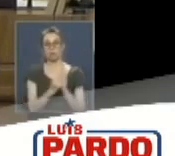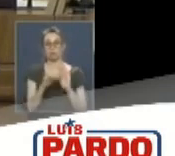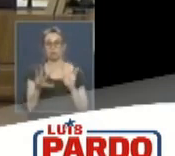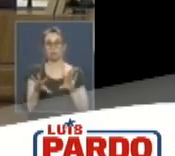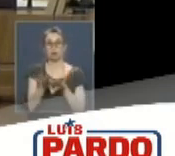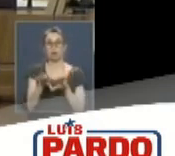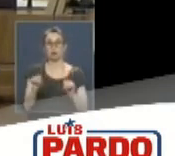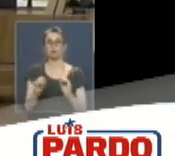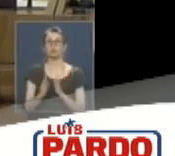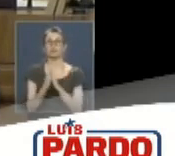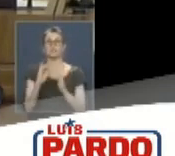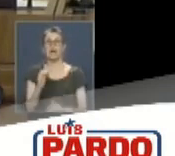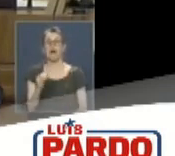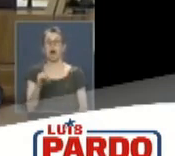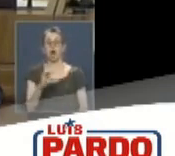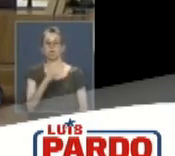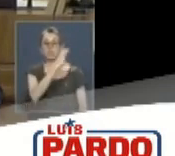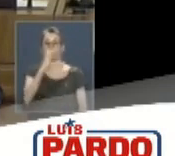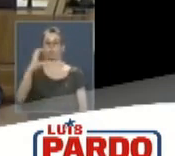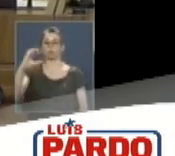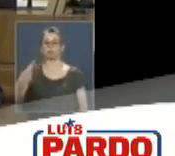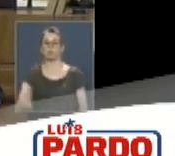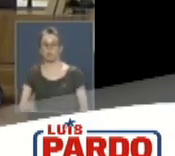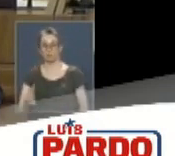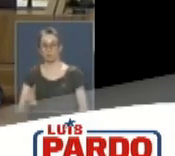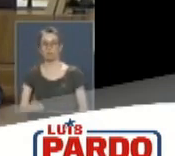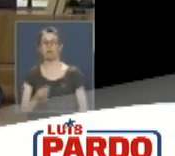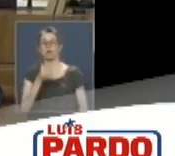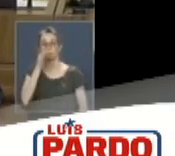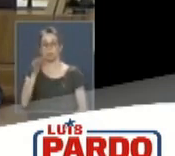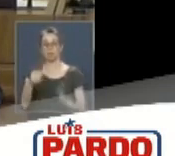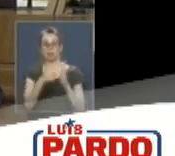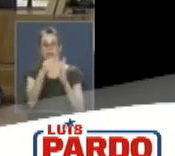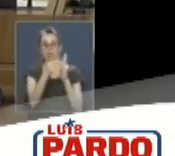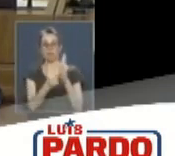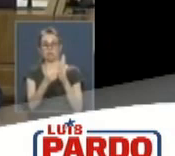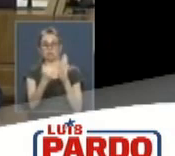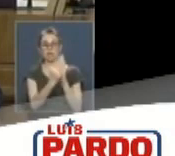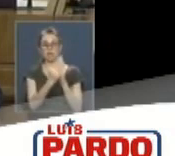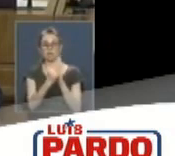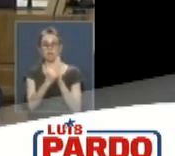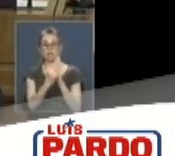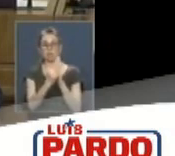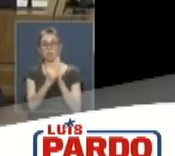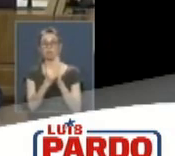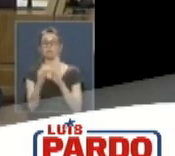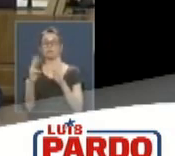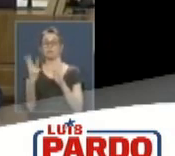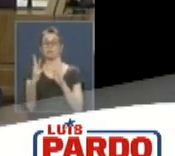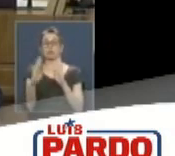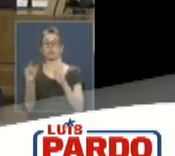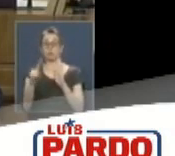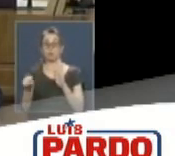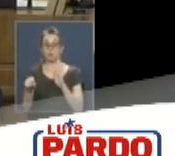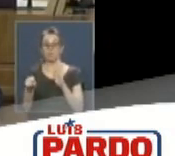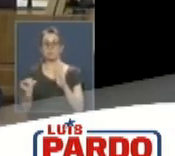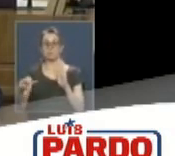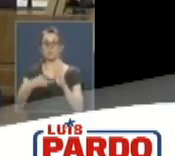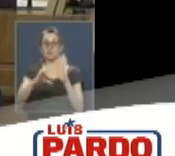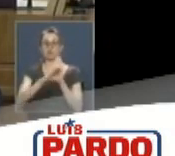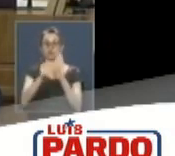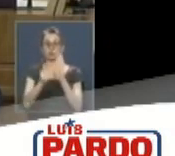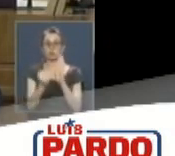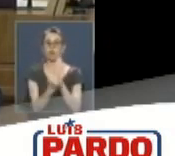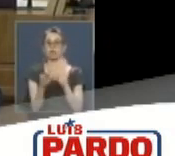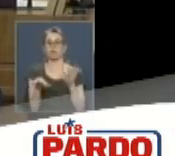del Pacto San José de Costa Rica. Hago expresa reserva de constitucionalidad respecto del artículo 3 bis por vulnerar el